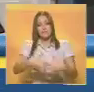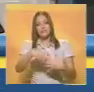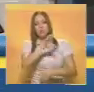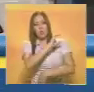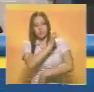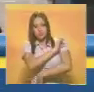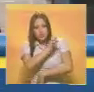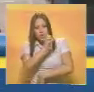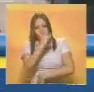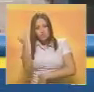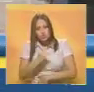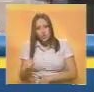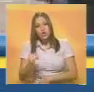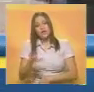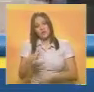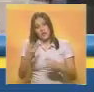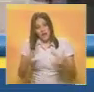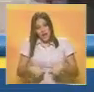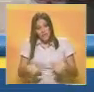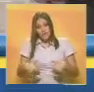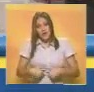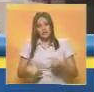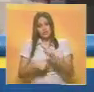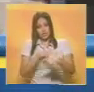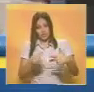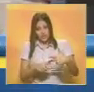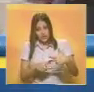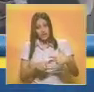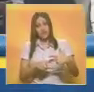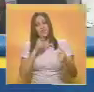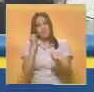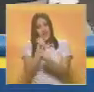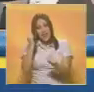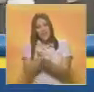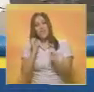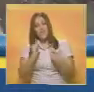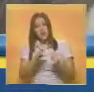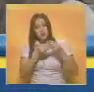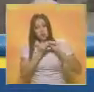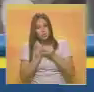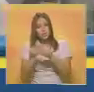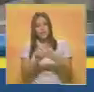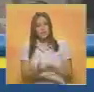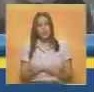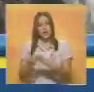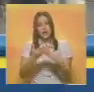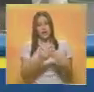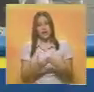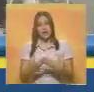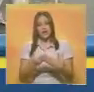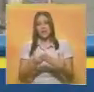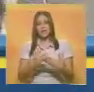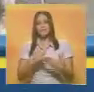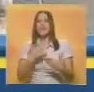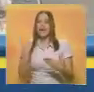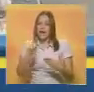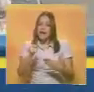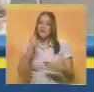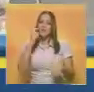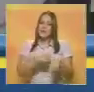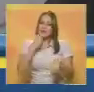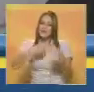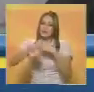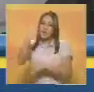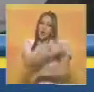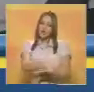los esfuerzos para reconstruir La Guajira, Mara y Padilla. Manifestó que trabajarán en la reparación de las escuelas que funcionaron como refugios del